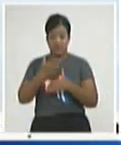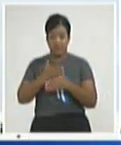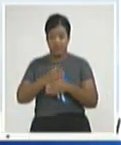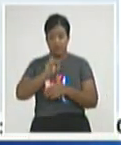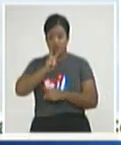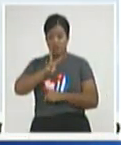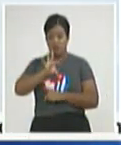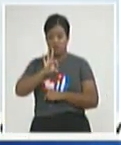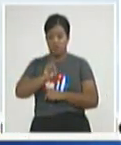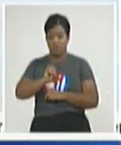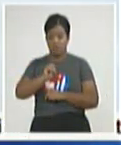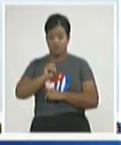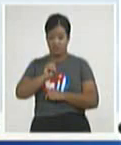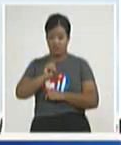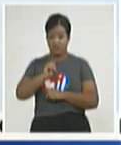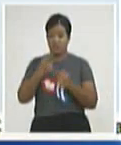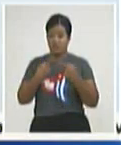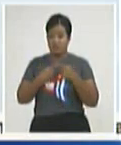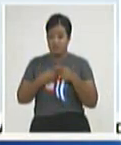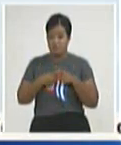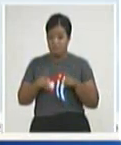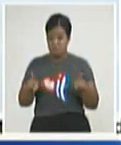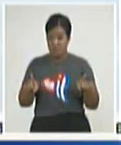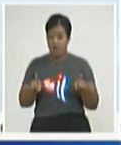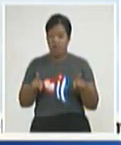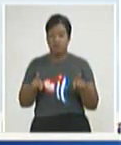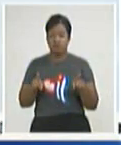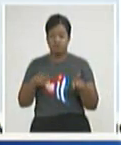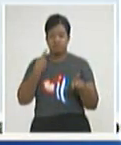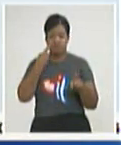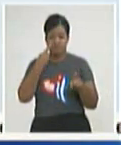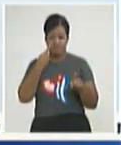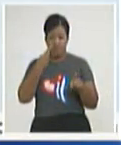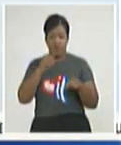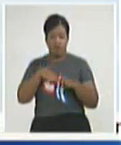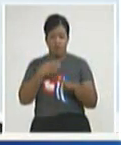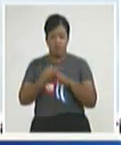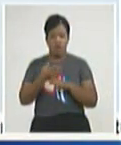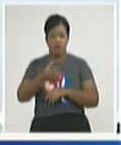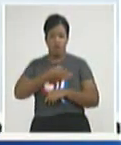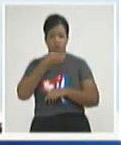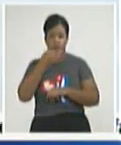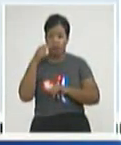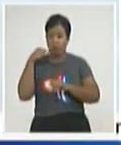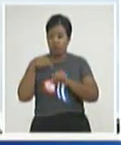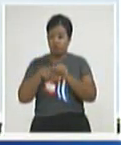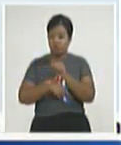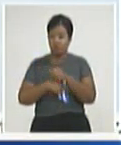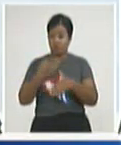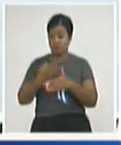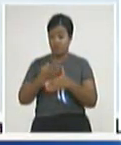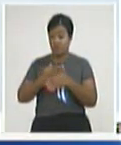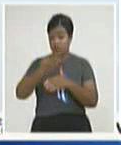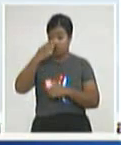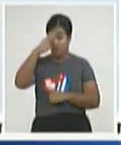380, pero como vamos a ver, y seguro que nuestra querida Gisela lo va a analizar, bajando el número de